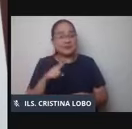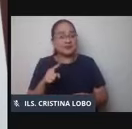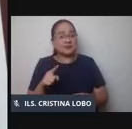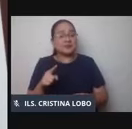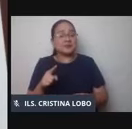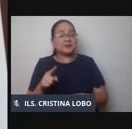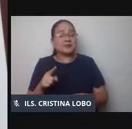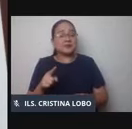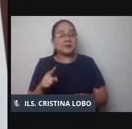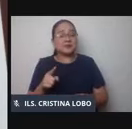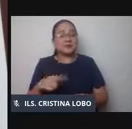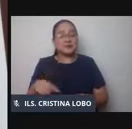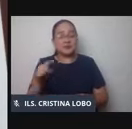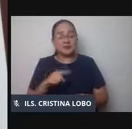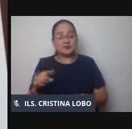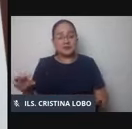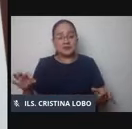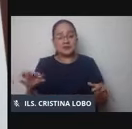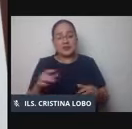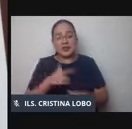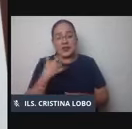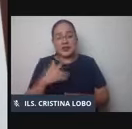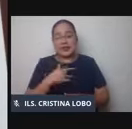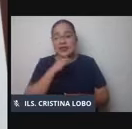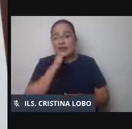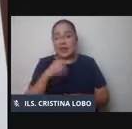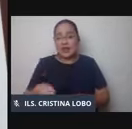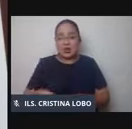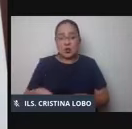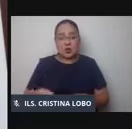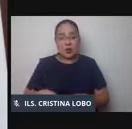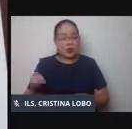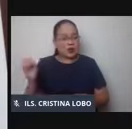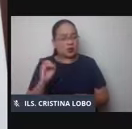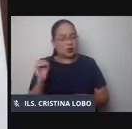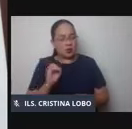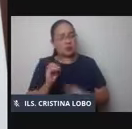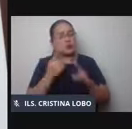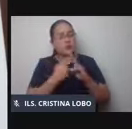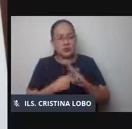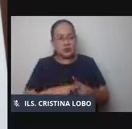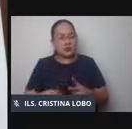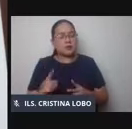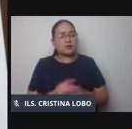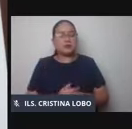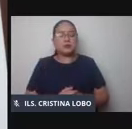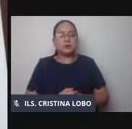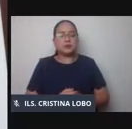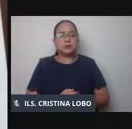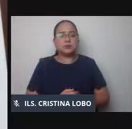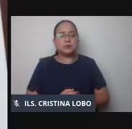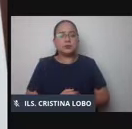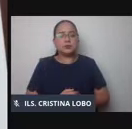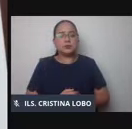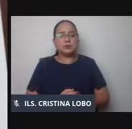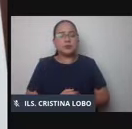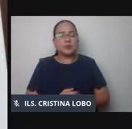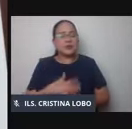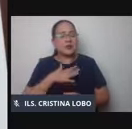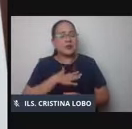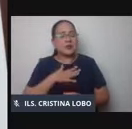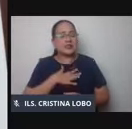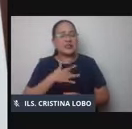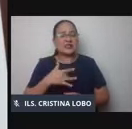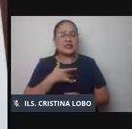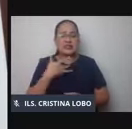tengamos ningún sentimiento de culpa. Vamos a empezar por el principio. El sentimiento de culpa,